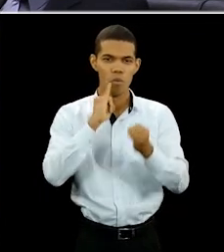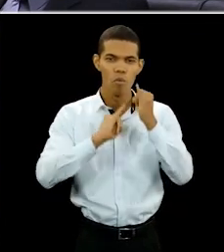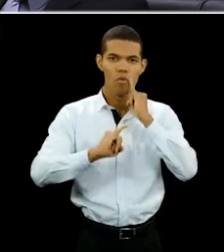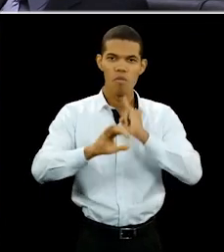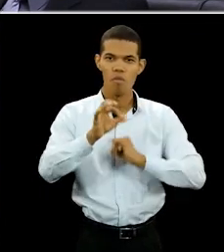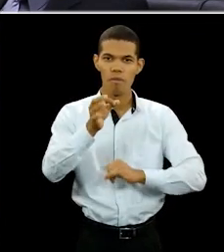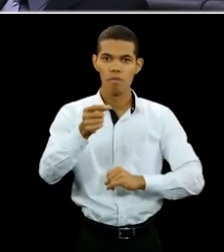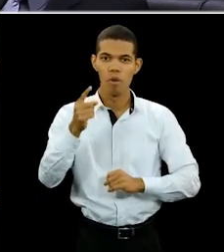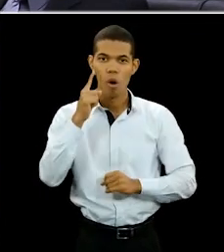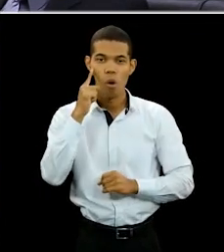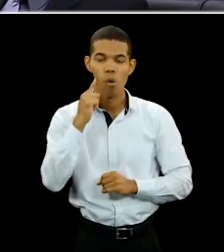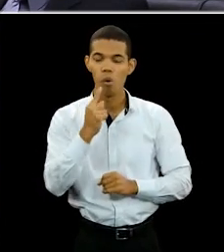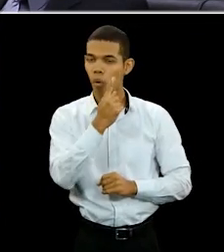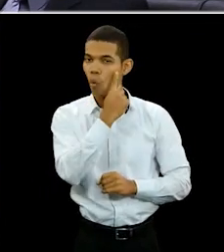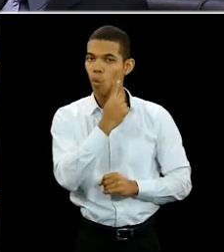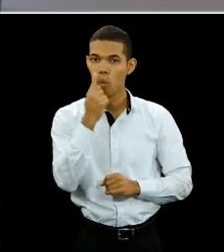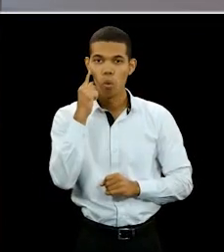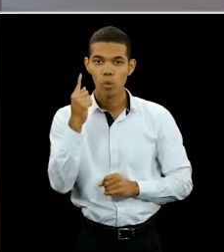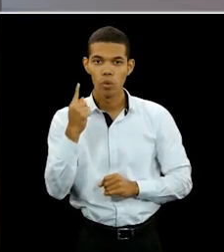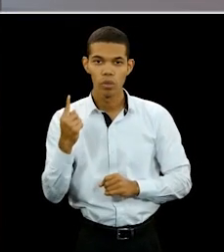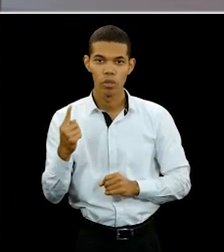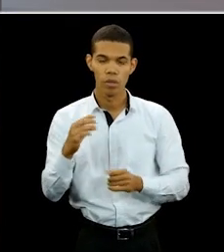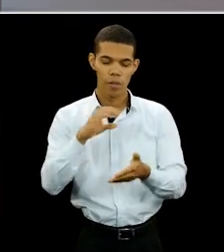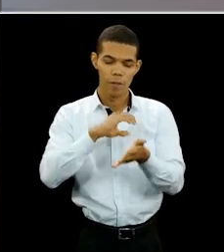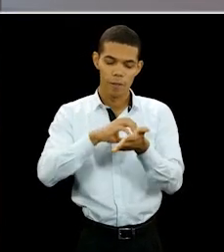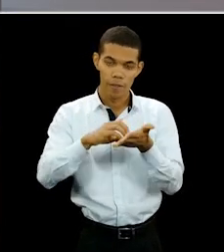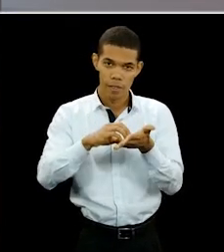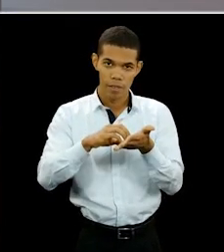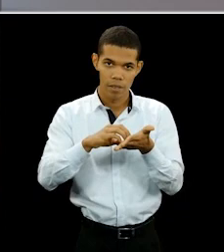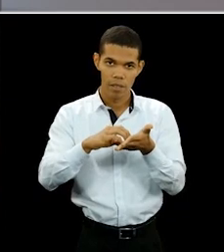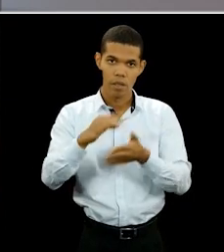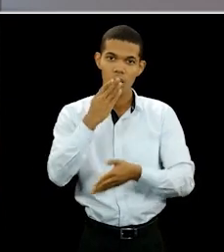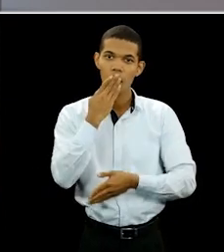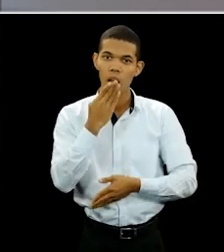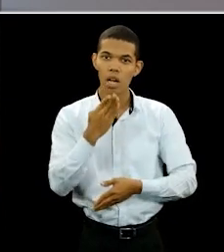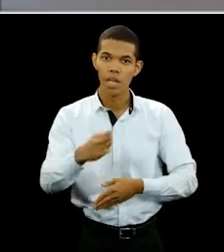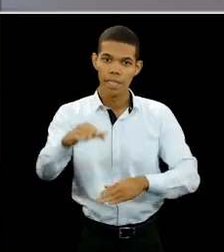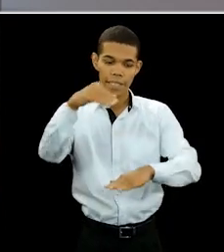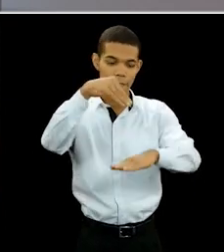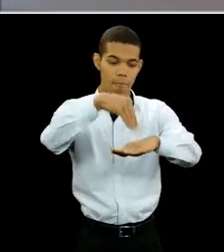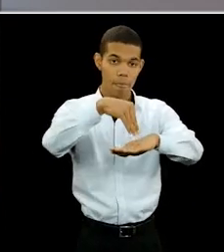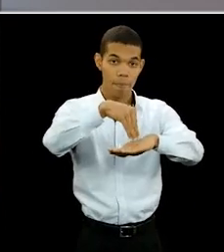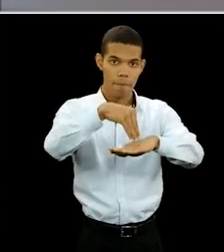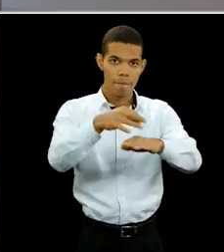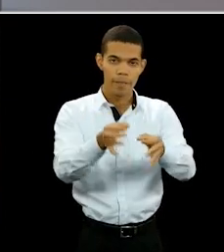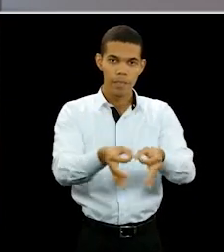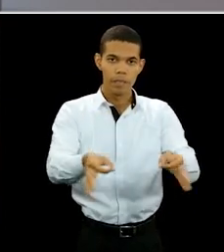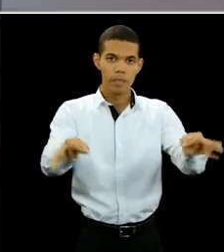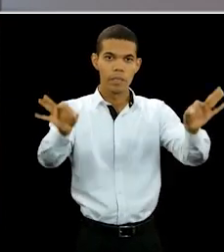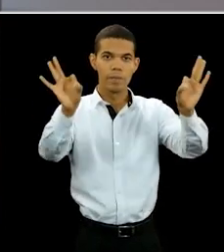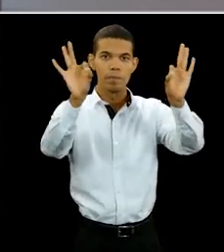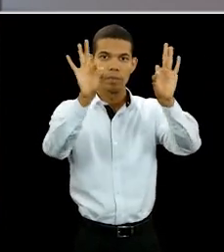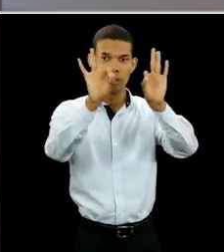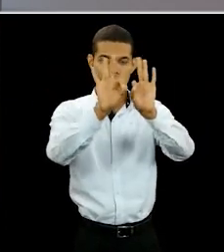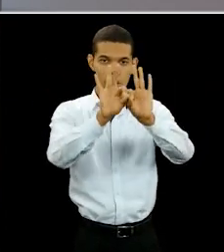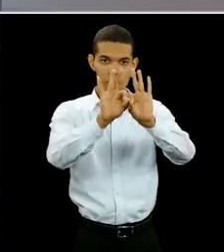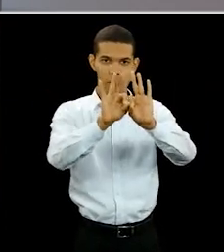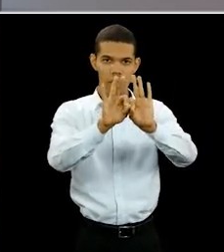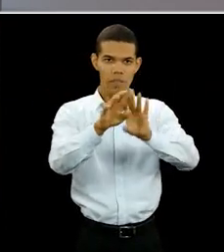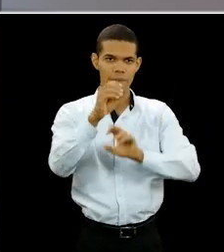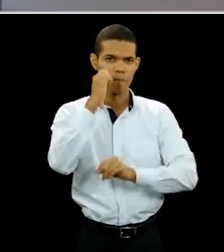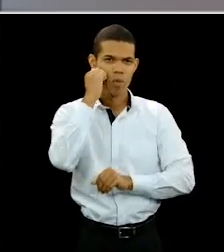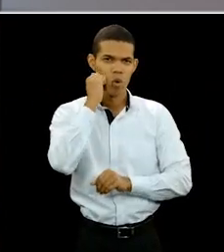la presencia de Dios el símbolo de Jerusalén y del templo es uno de los momentos más tristes pero lo